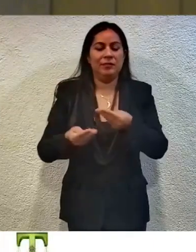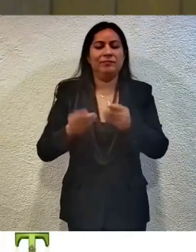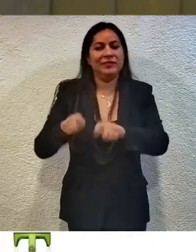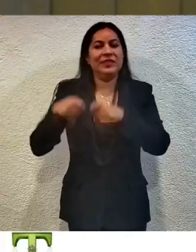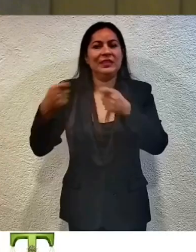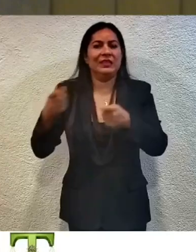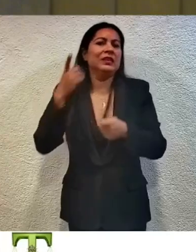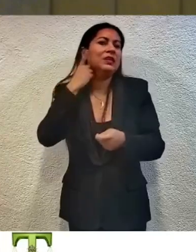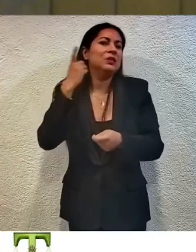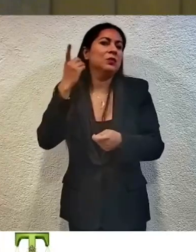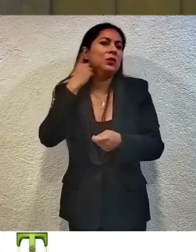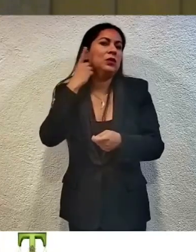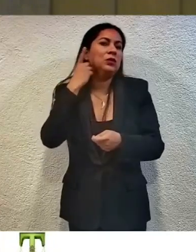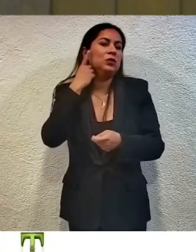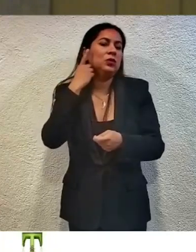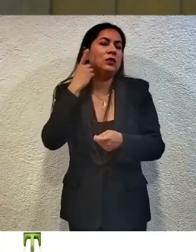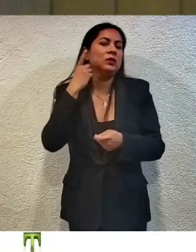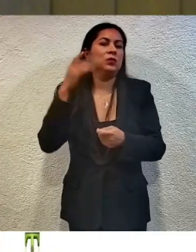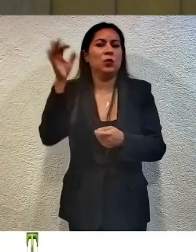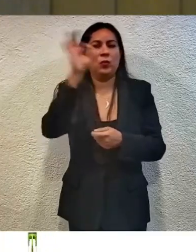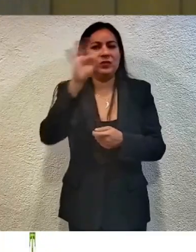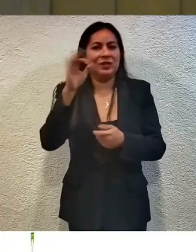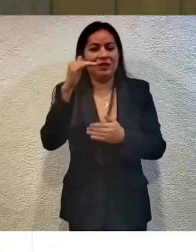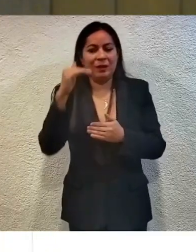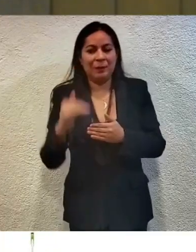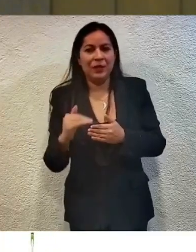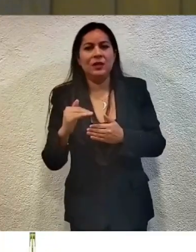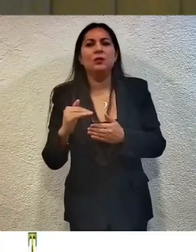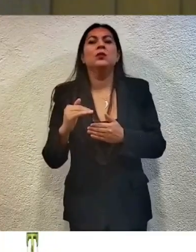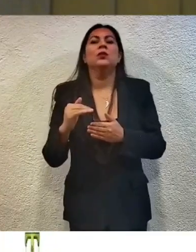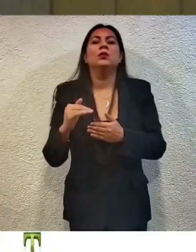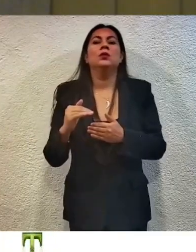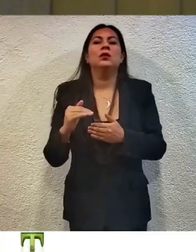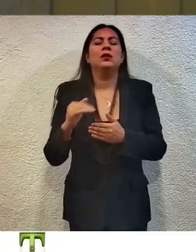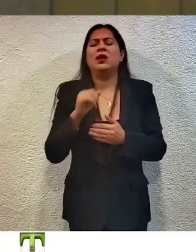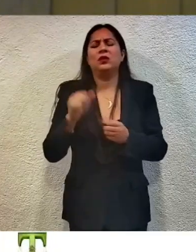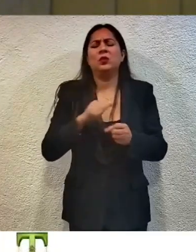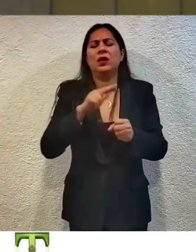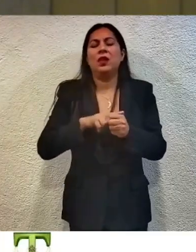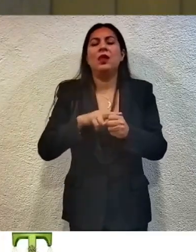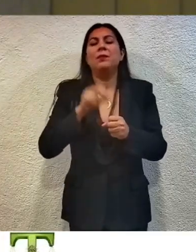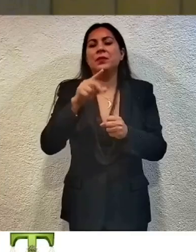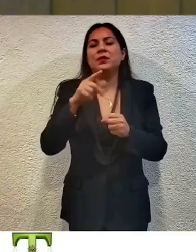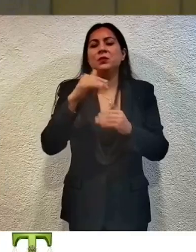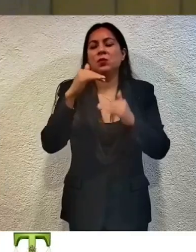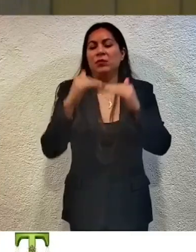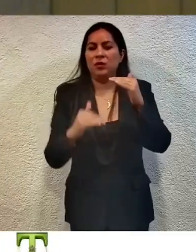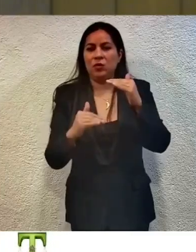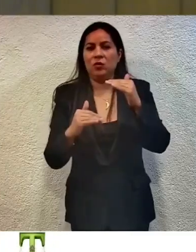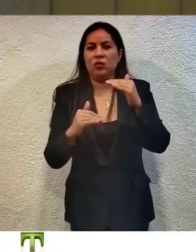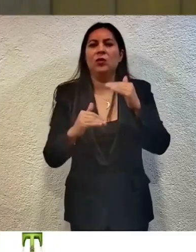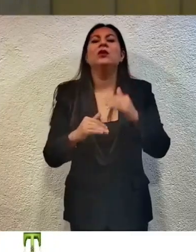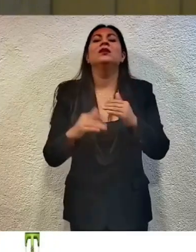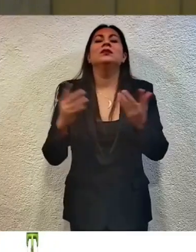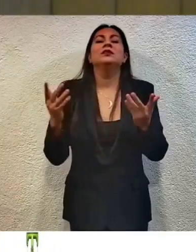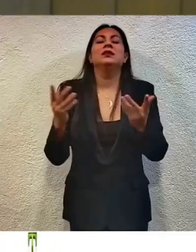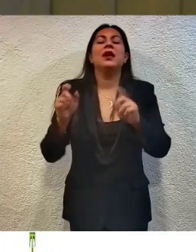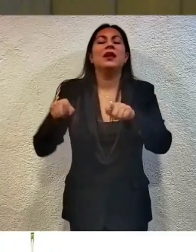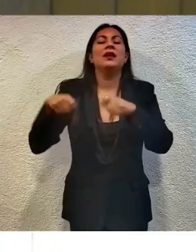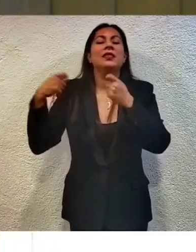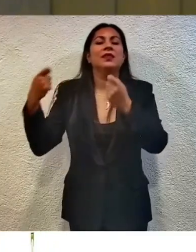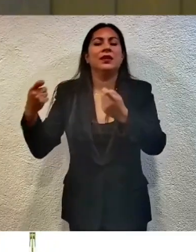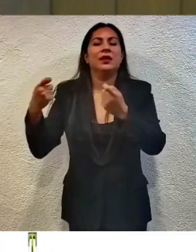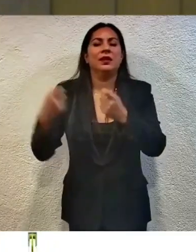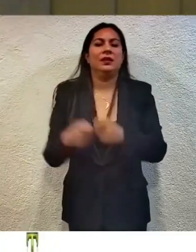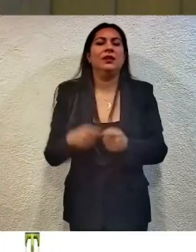de diputaciones por porcentaje mínimo, cociente natural y resto mayor se han asignado